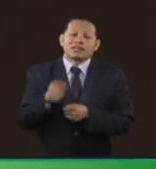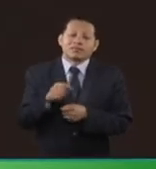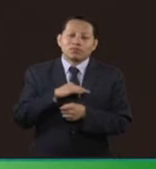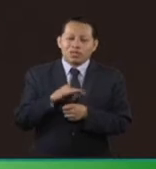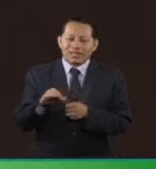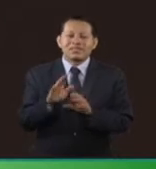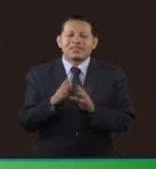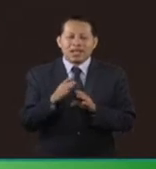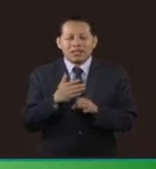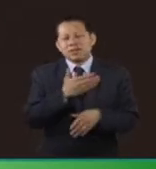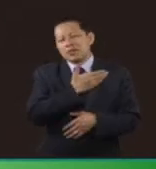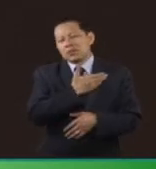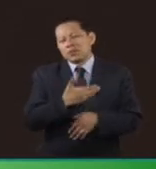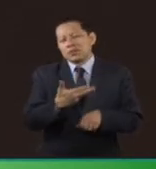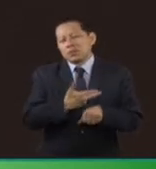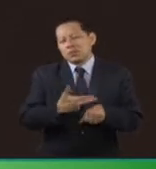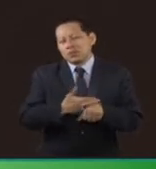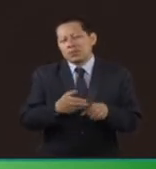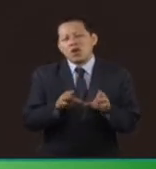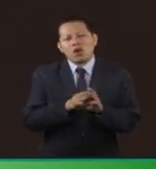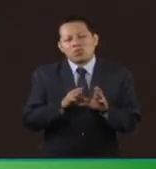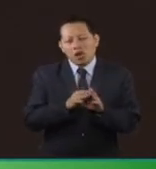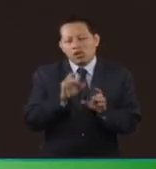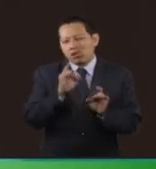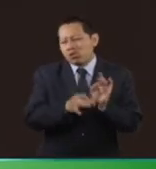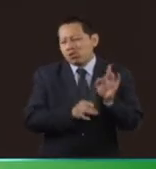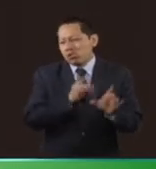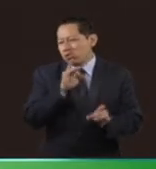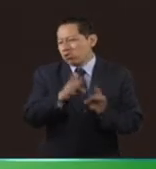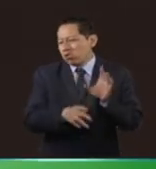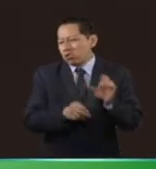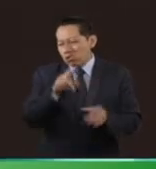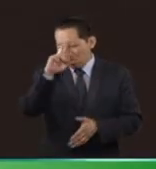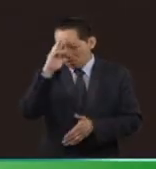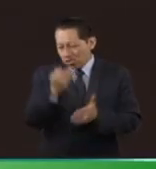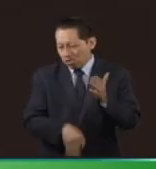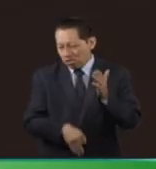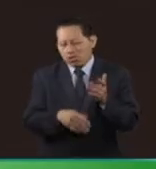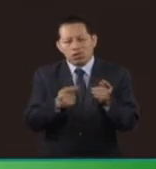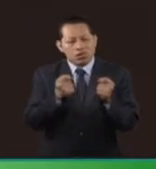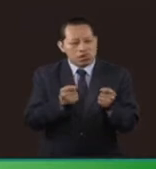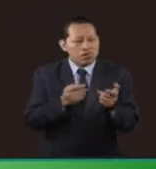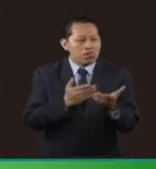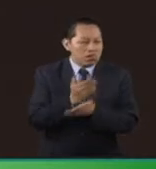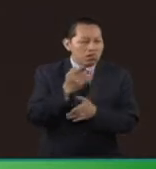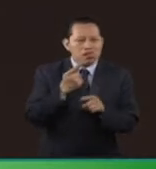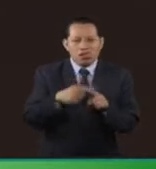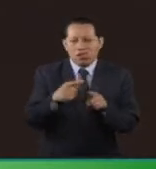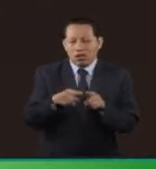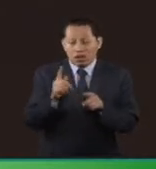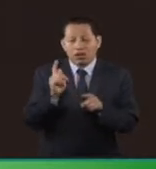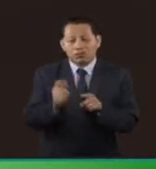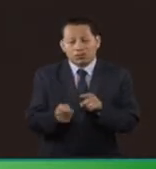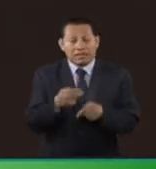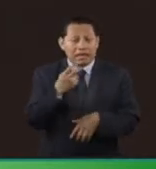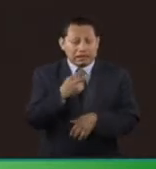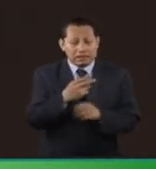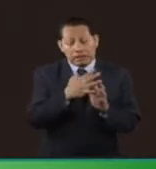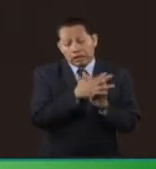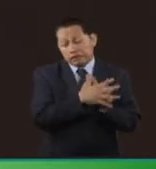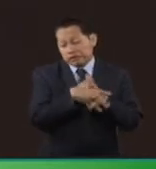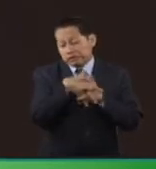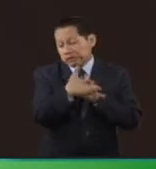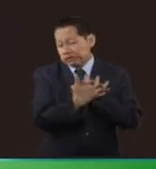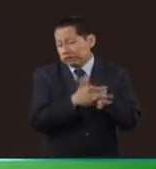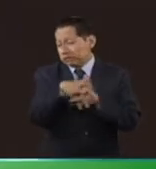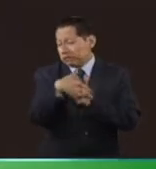una serie de atropellos y violaciones como nunca antes habíamos visto. Y este origen desasiado será justamente